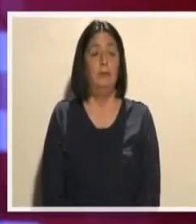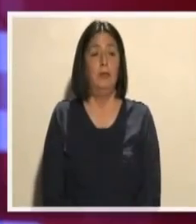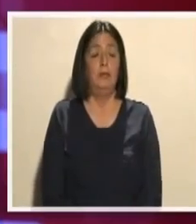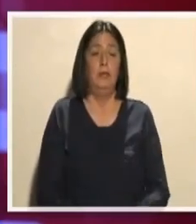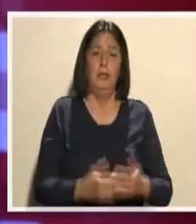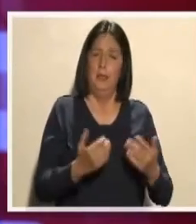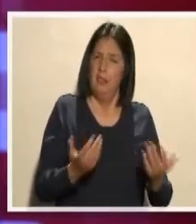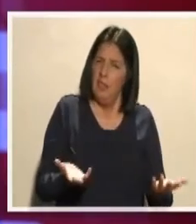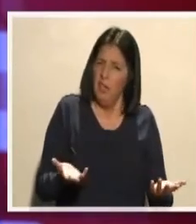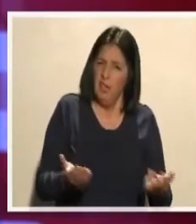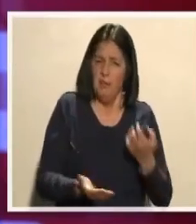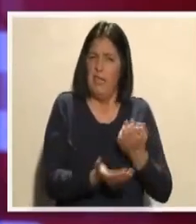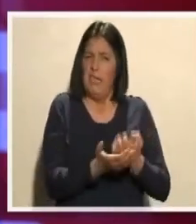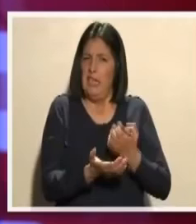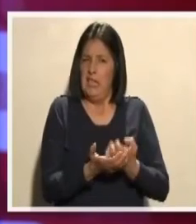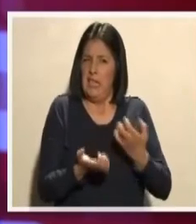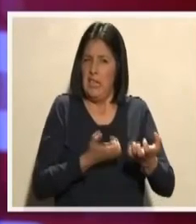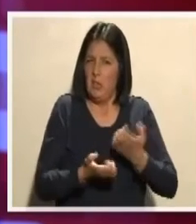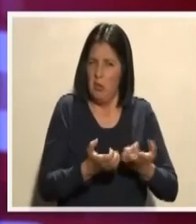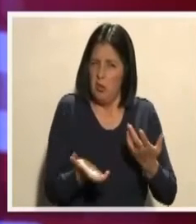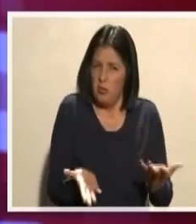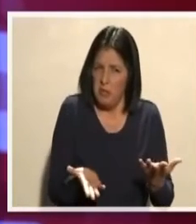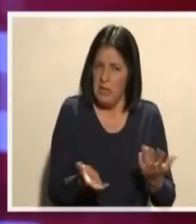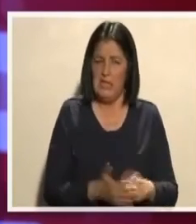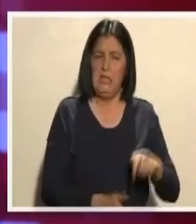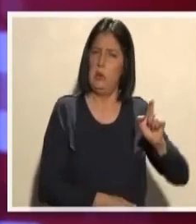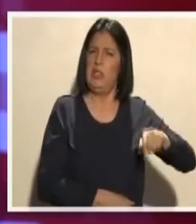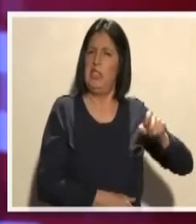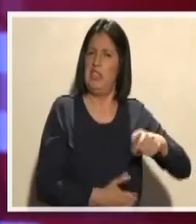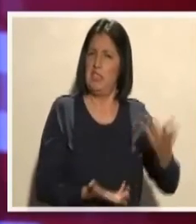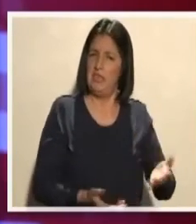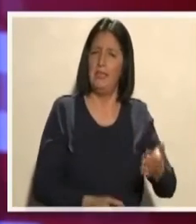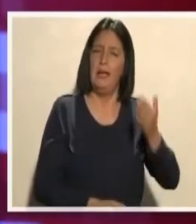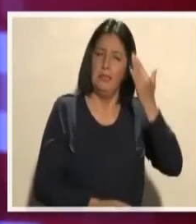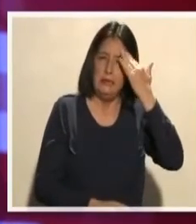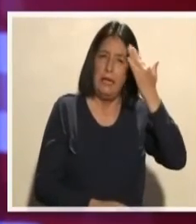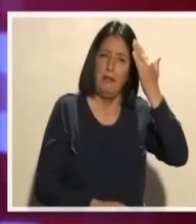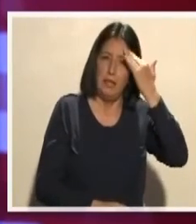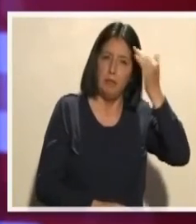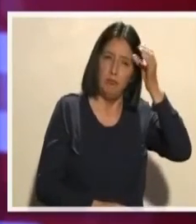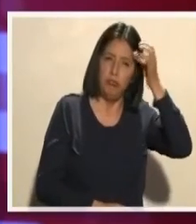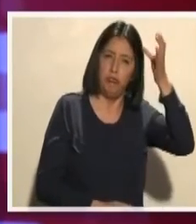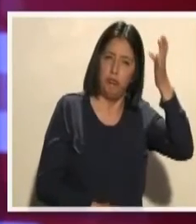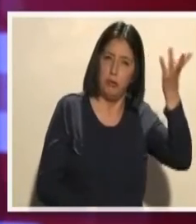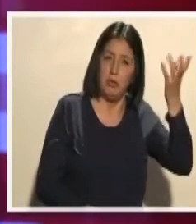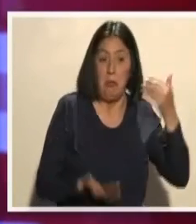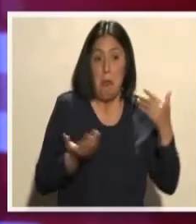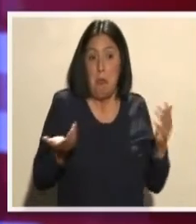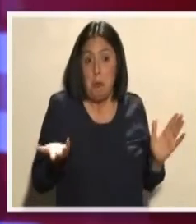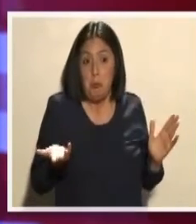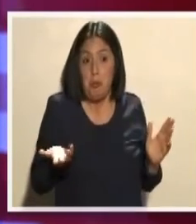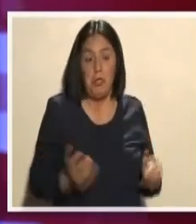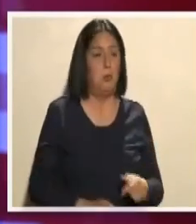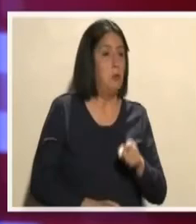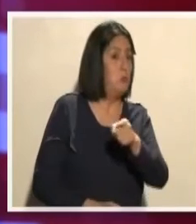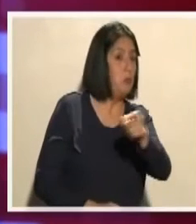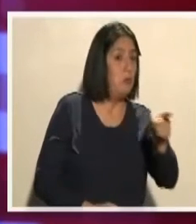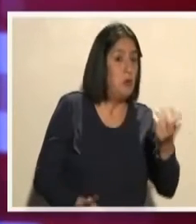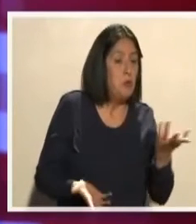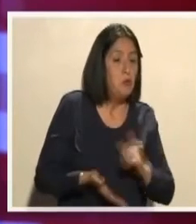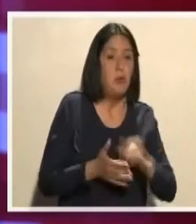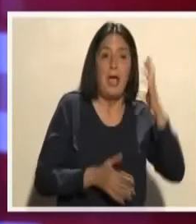Para manejar la economía se necesita conocimiento. Yo no sé cuál ha sido